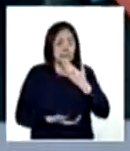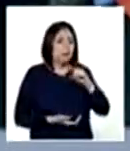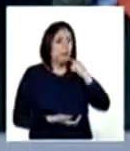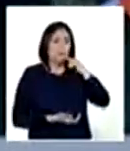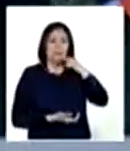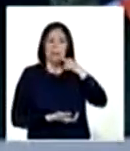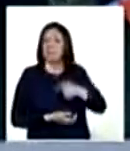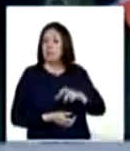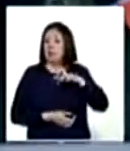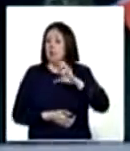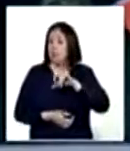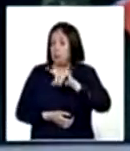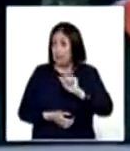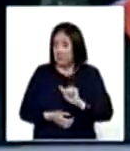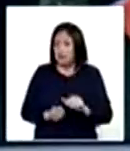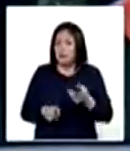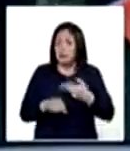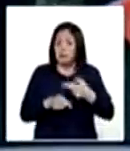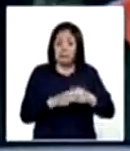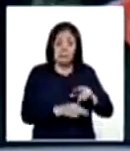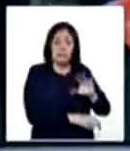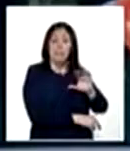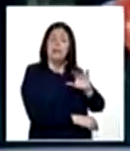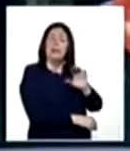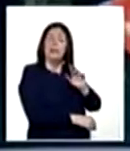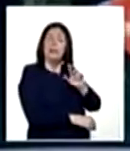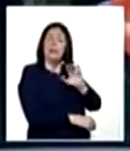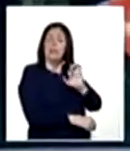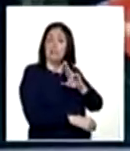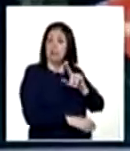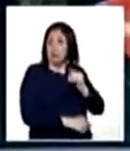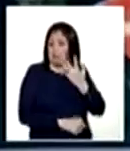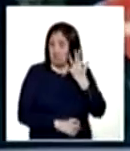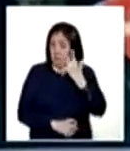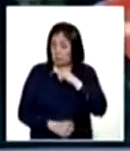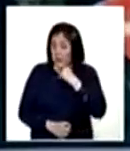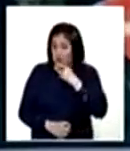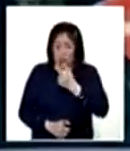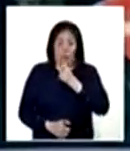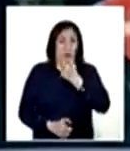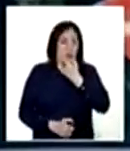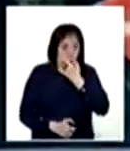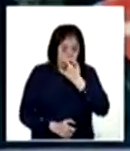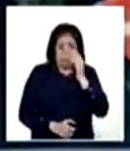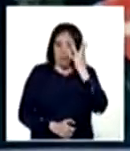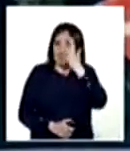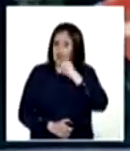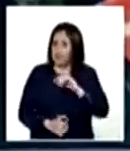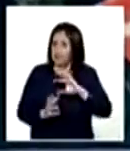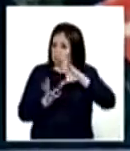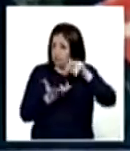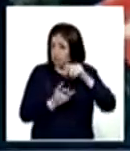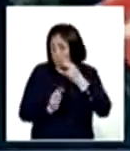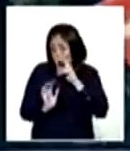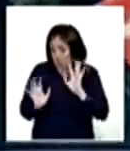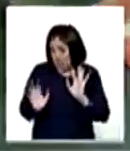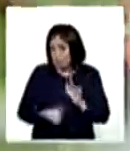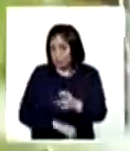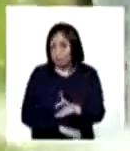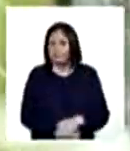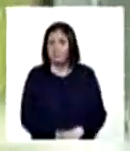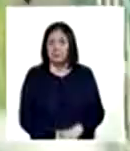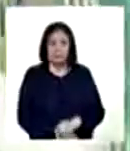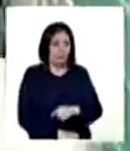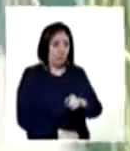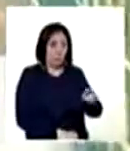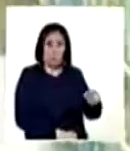polaca Karolina Bochart, quien es considerada la árbitro más bella del mundo. Vamos a ver pues si será cierto. Ha conquistado